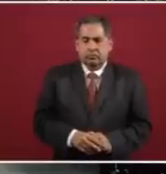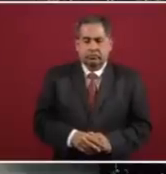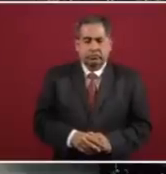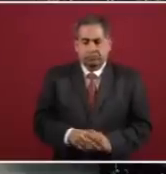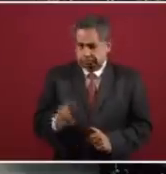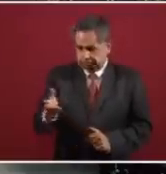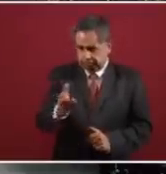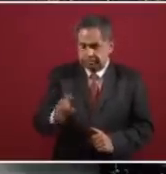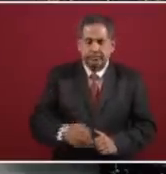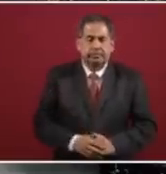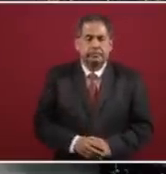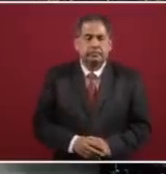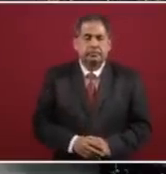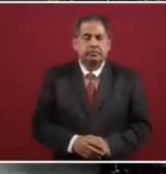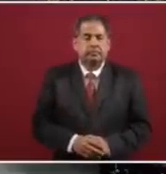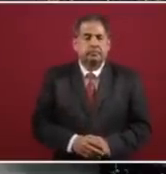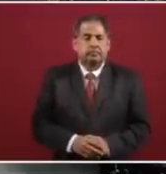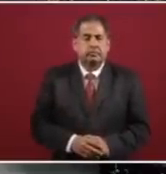Adelante.